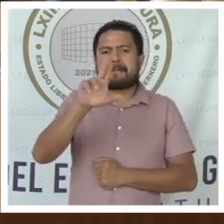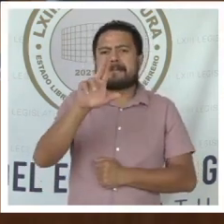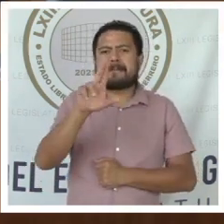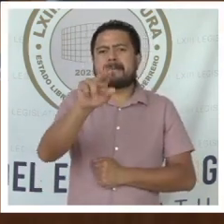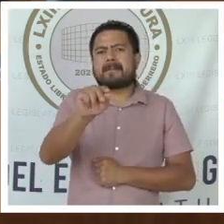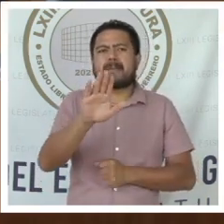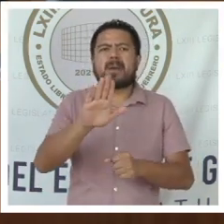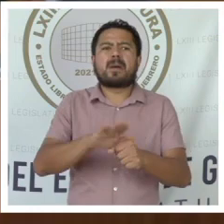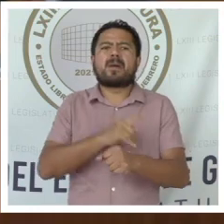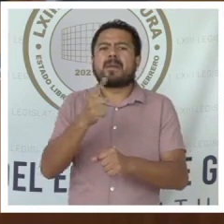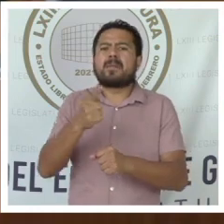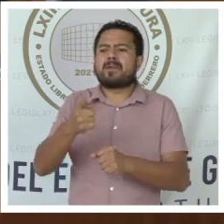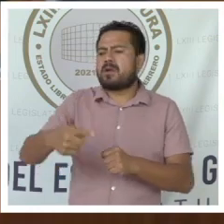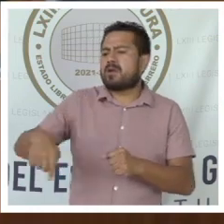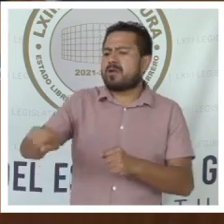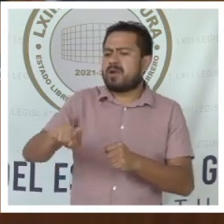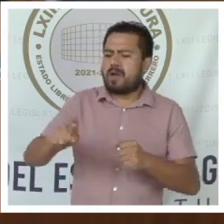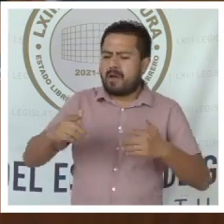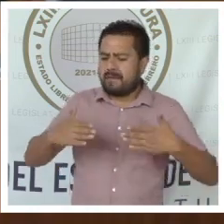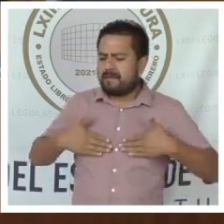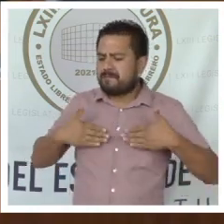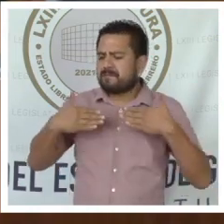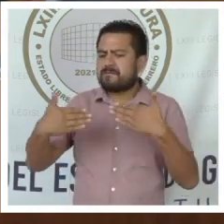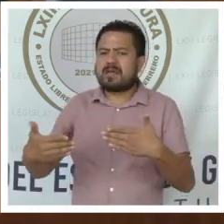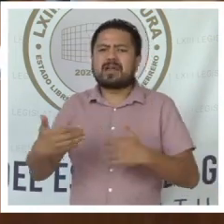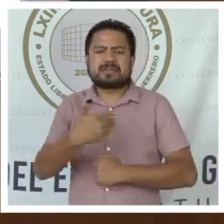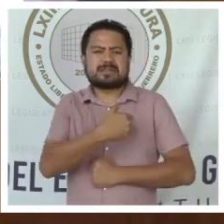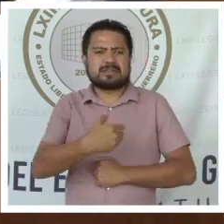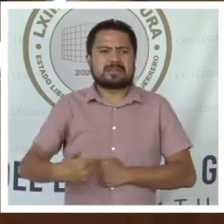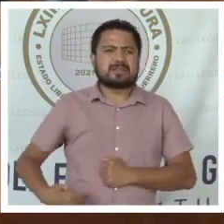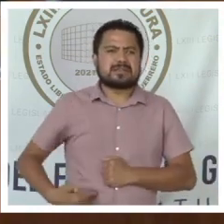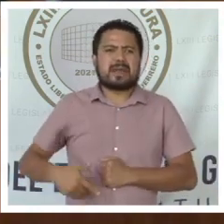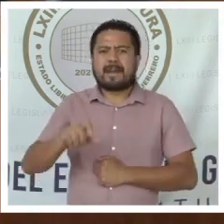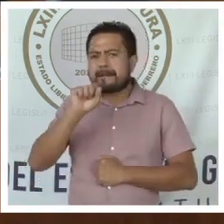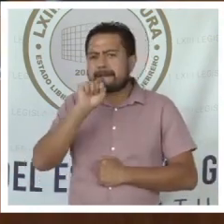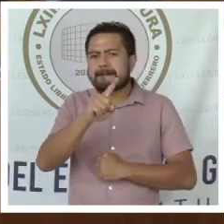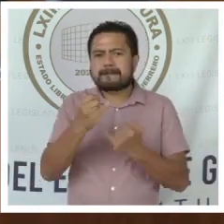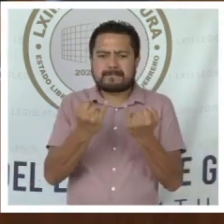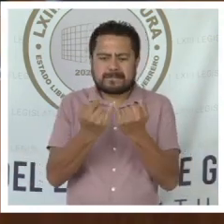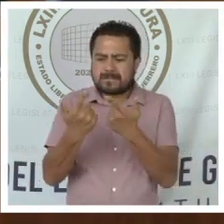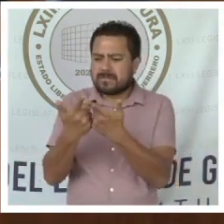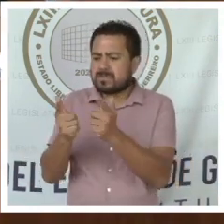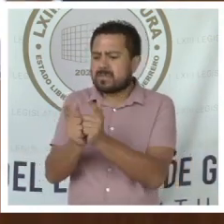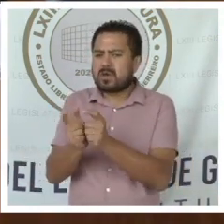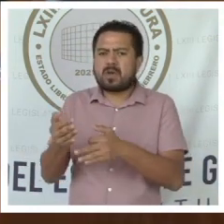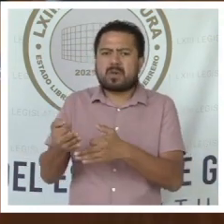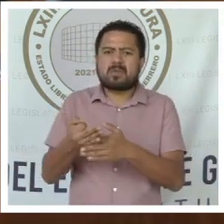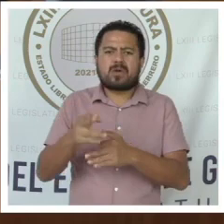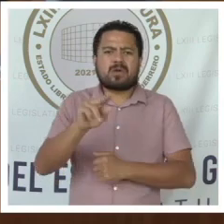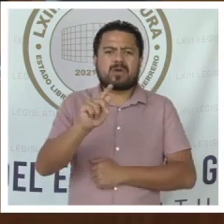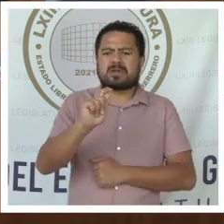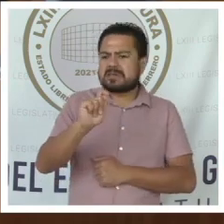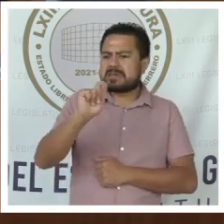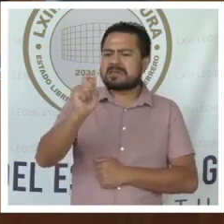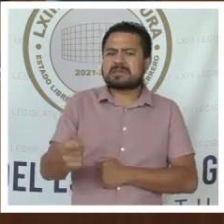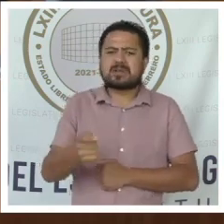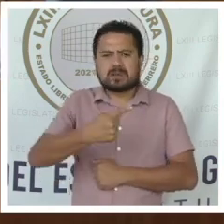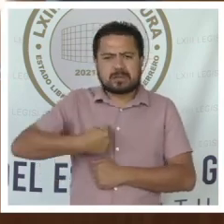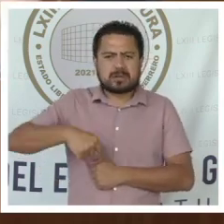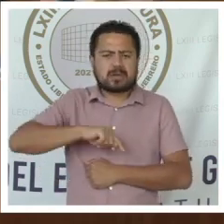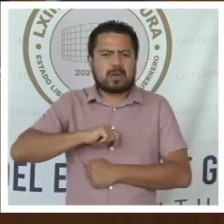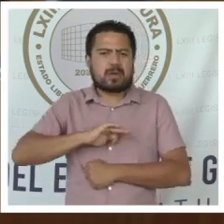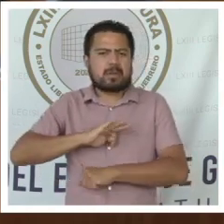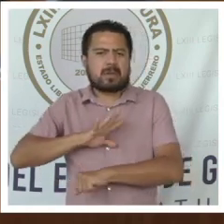sean de la confianza del presidente del propio partido de morena no significa que vamos a